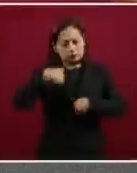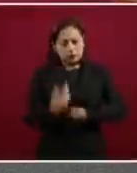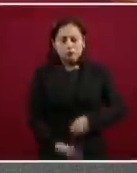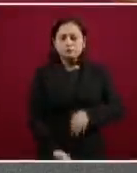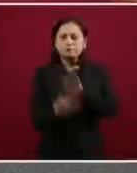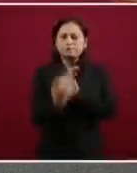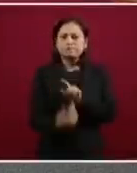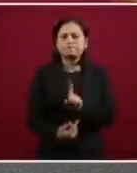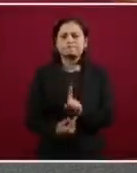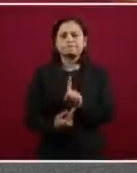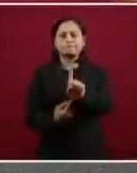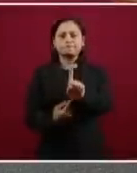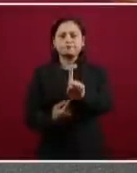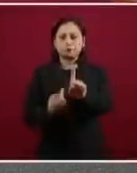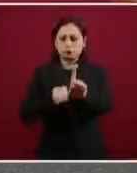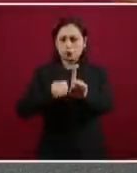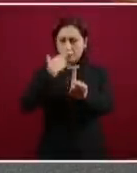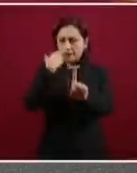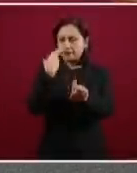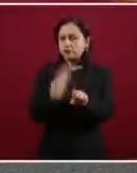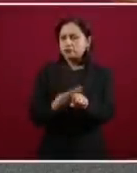y tiene que ser responsable.